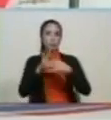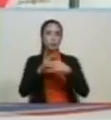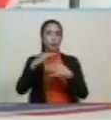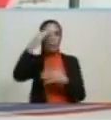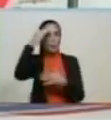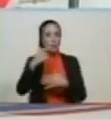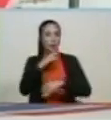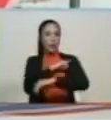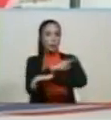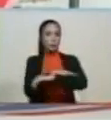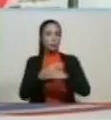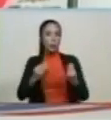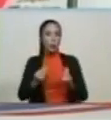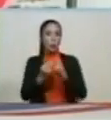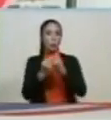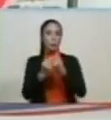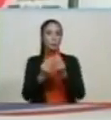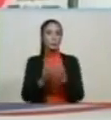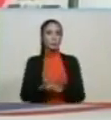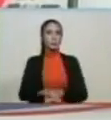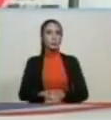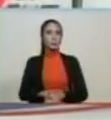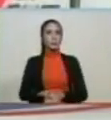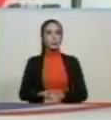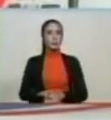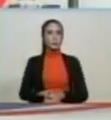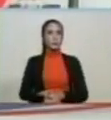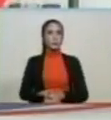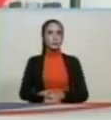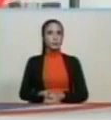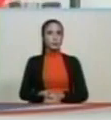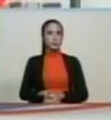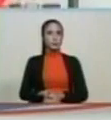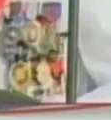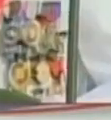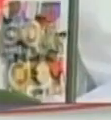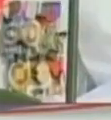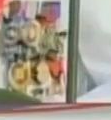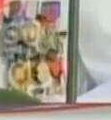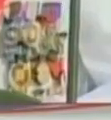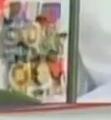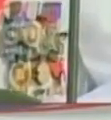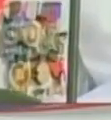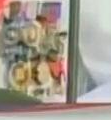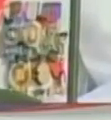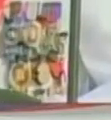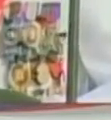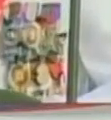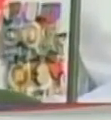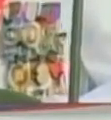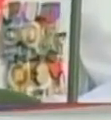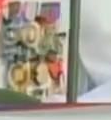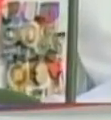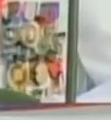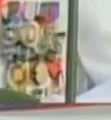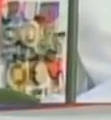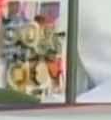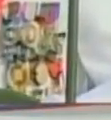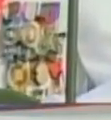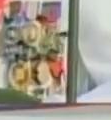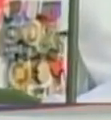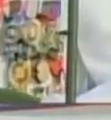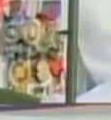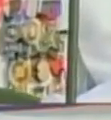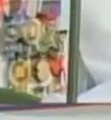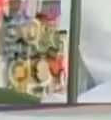patria, la Fuerza Armada Nacional Bolivariana. Ha sido extraordinario este acto del día de hoy,